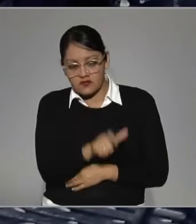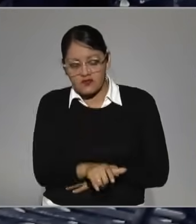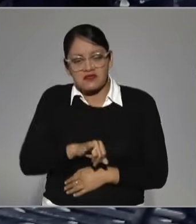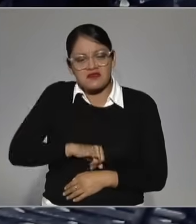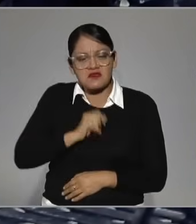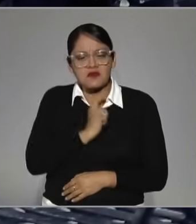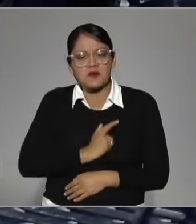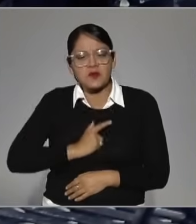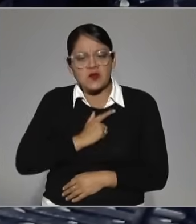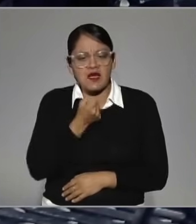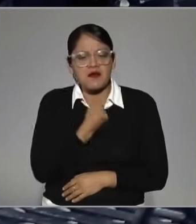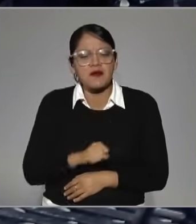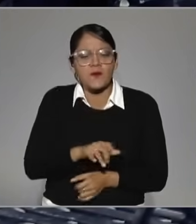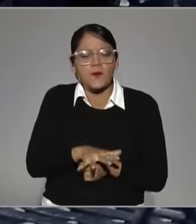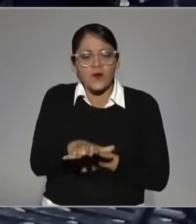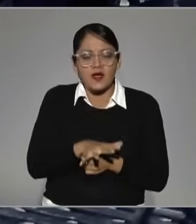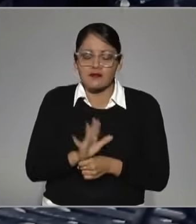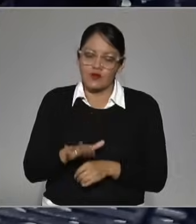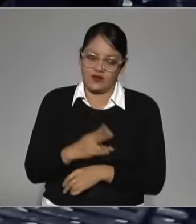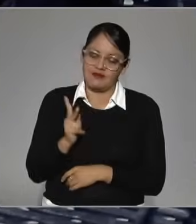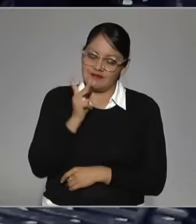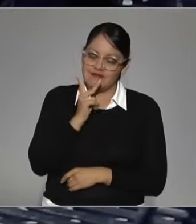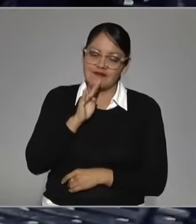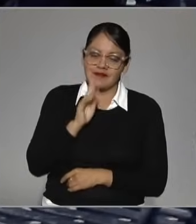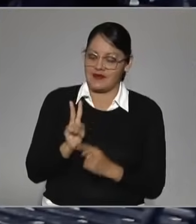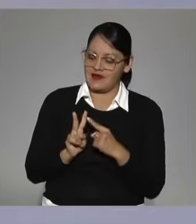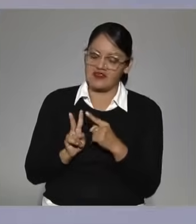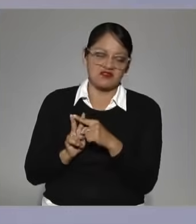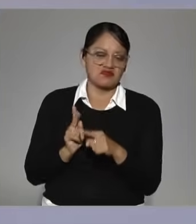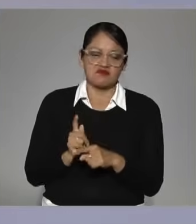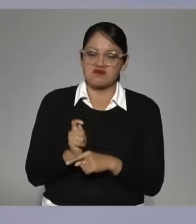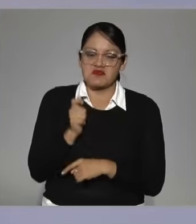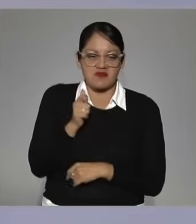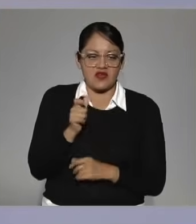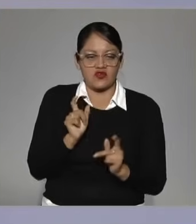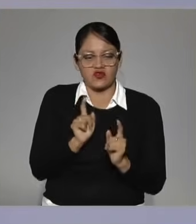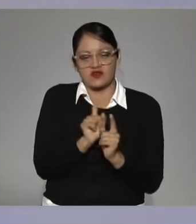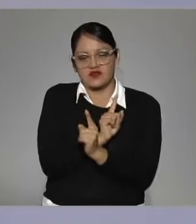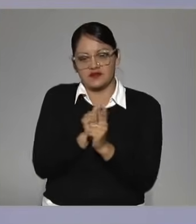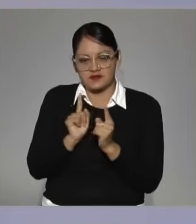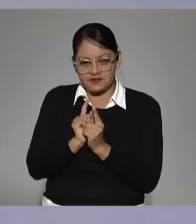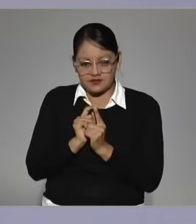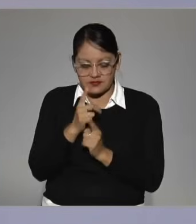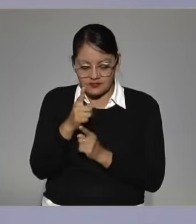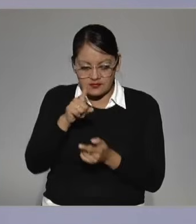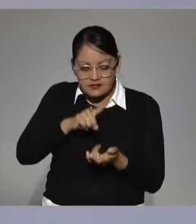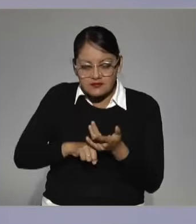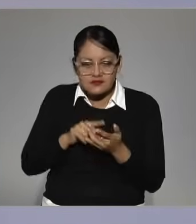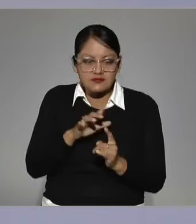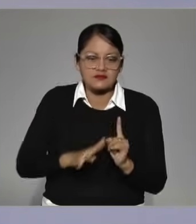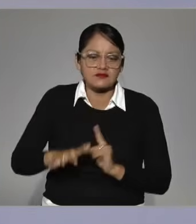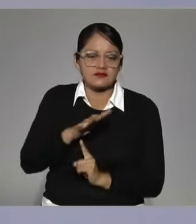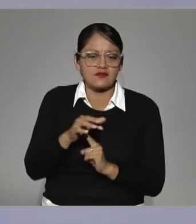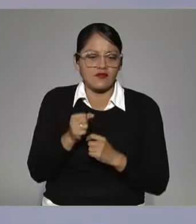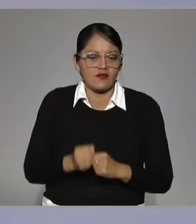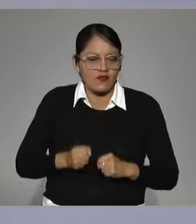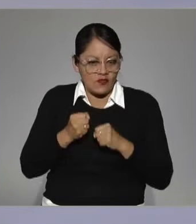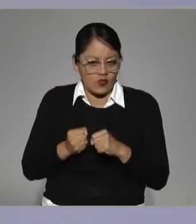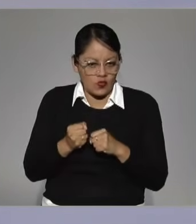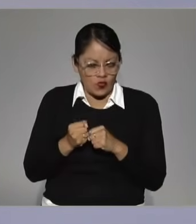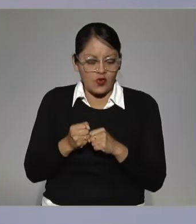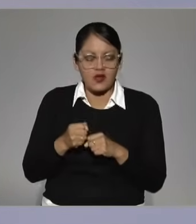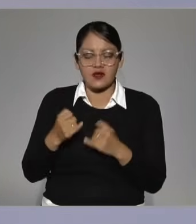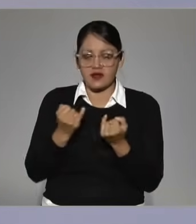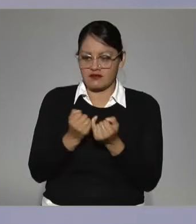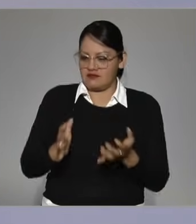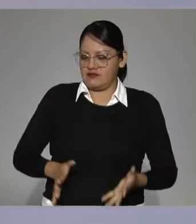Al ser los primeros en interactuar con sus hijos, pueden proporcionar un entorno seguro y estimulante que fomente el